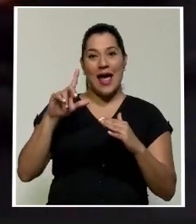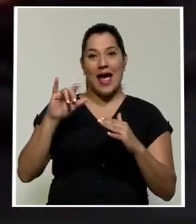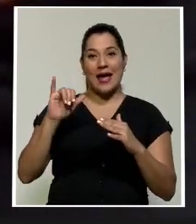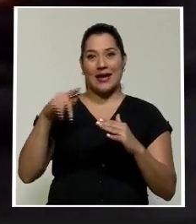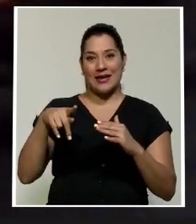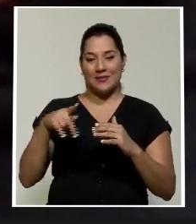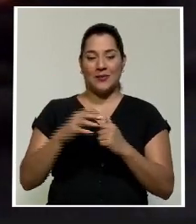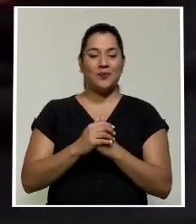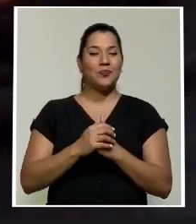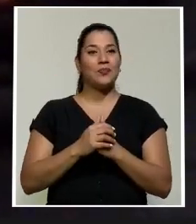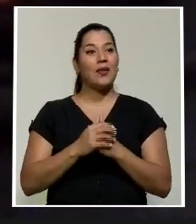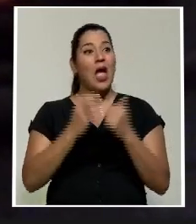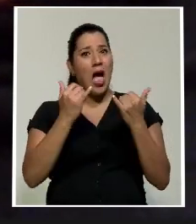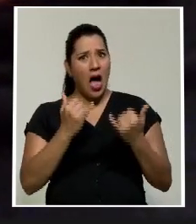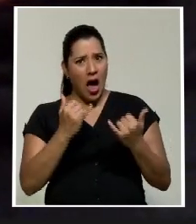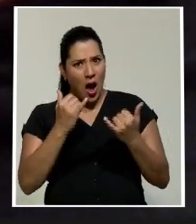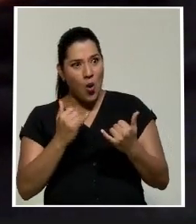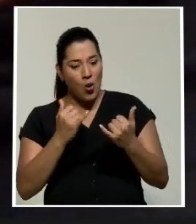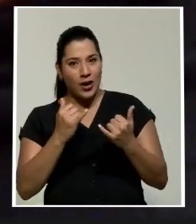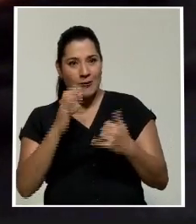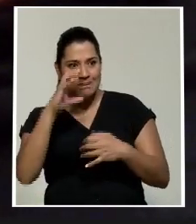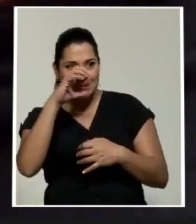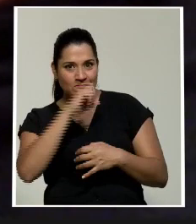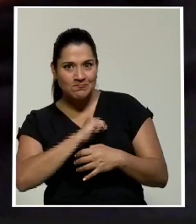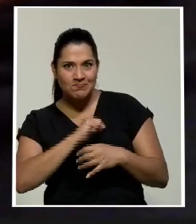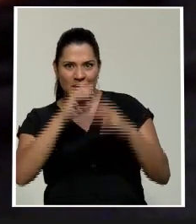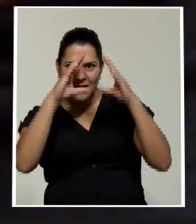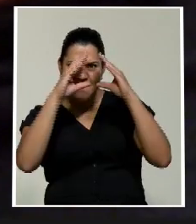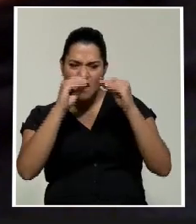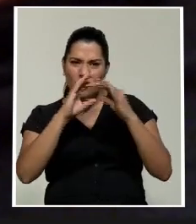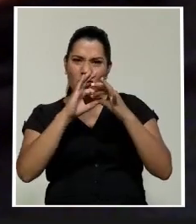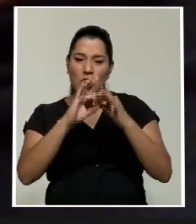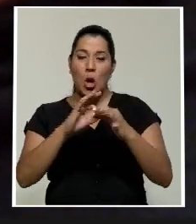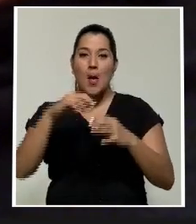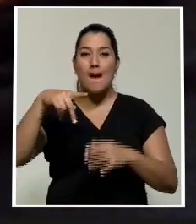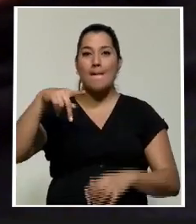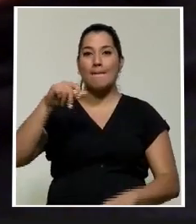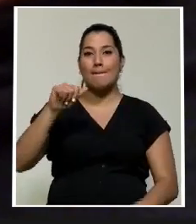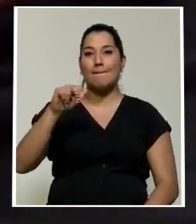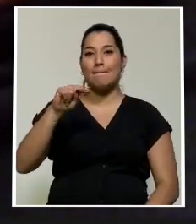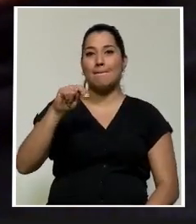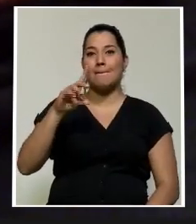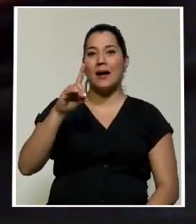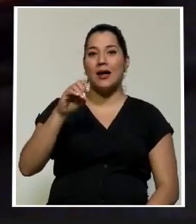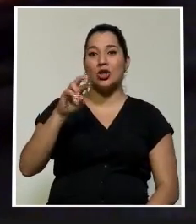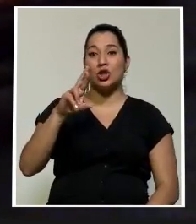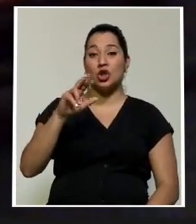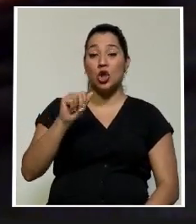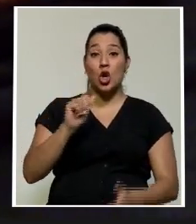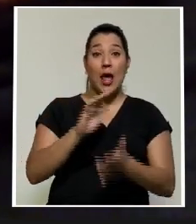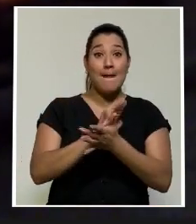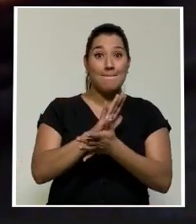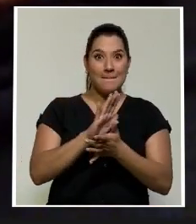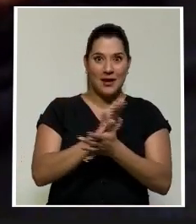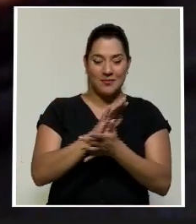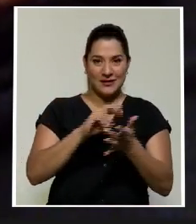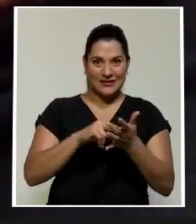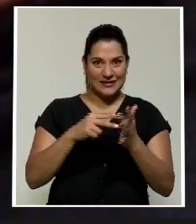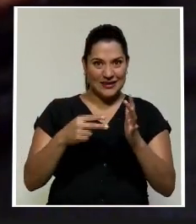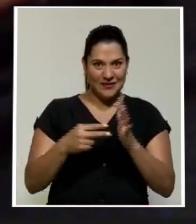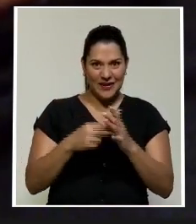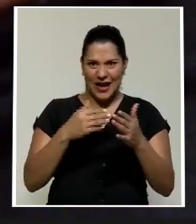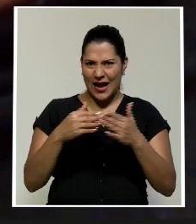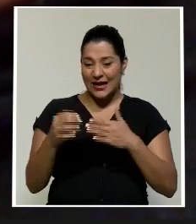la filtración de los Pandora Papers es de casi 12 millones de documentos de uno de los bufetes más